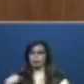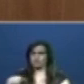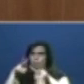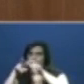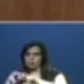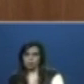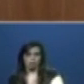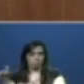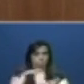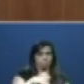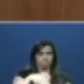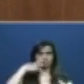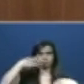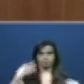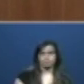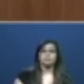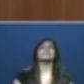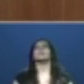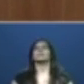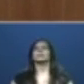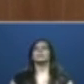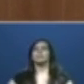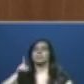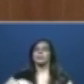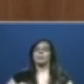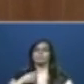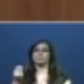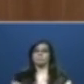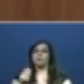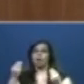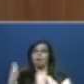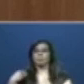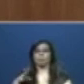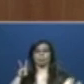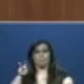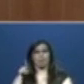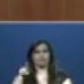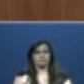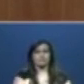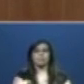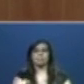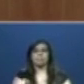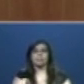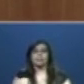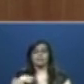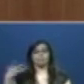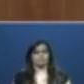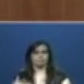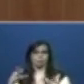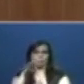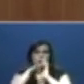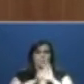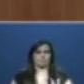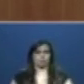investigación de reforzar la relación con el clá oncológico de Castilla y león y de impulsar nuevos programas clínicos de detección